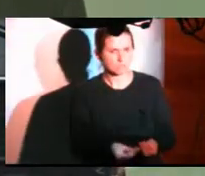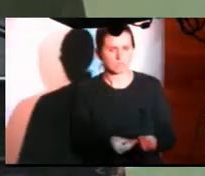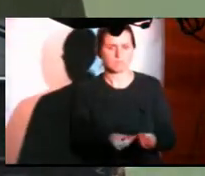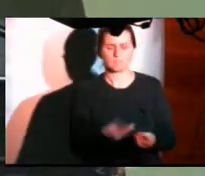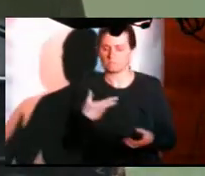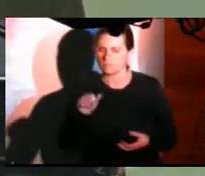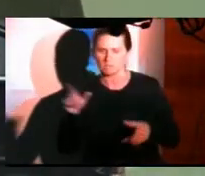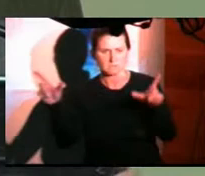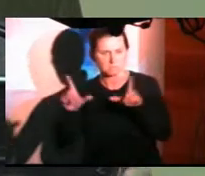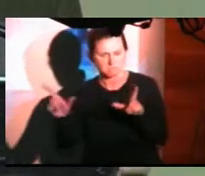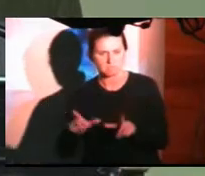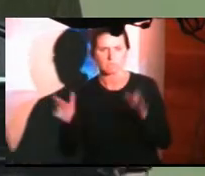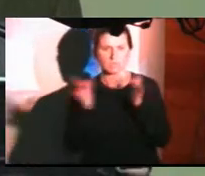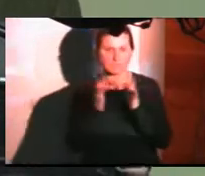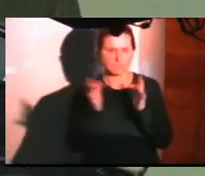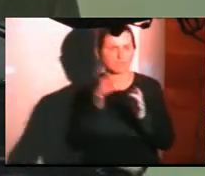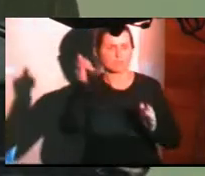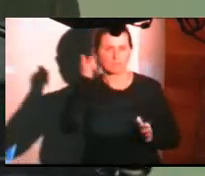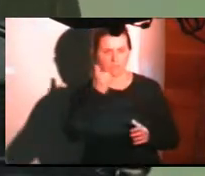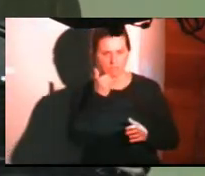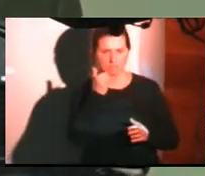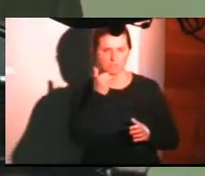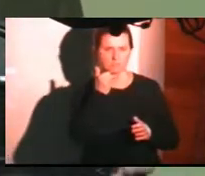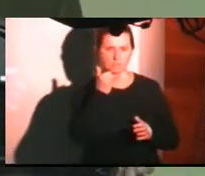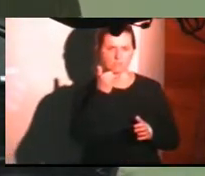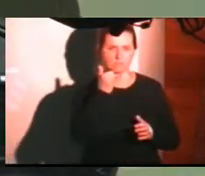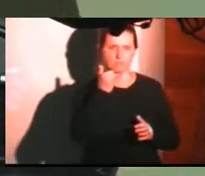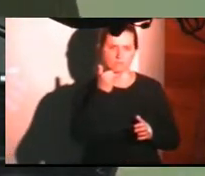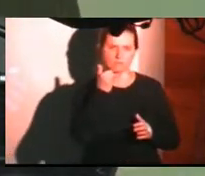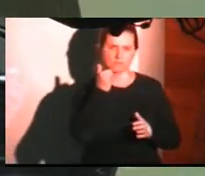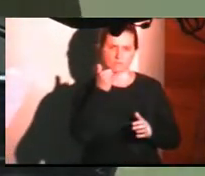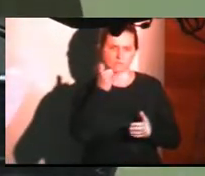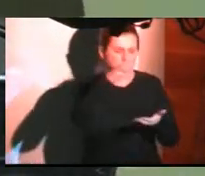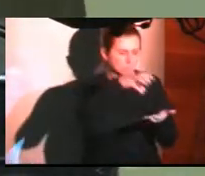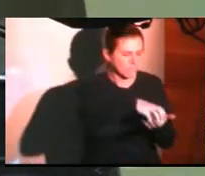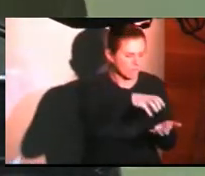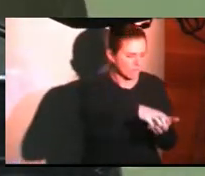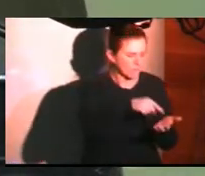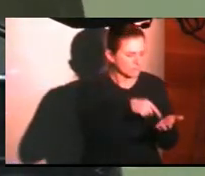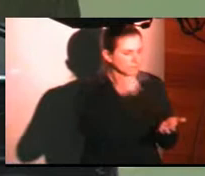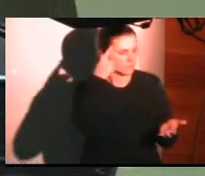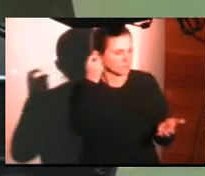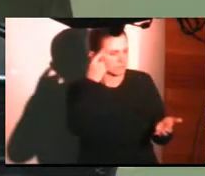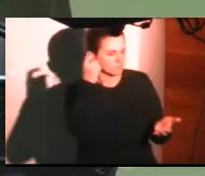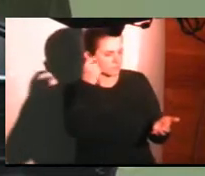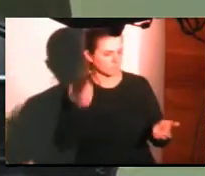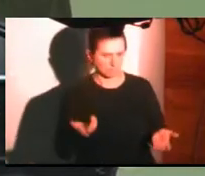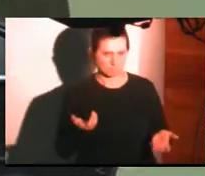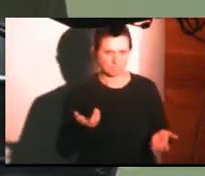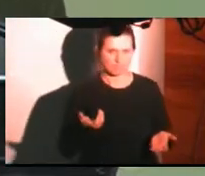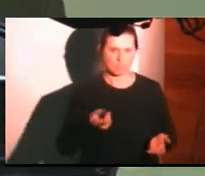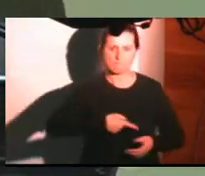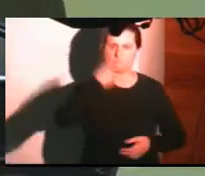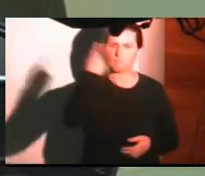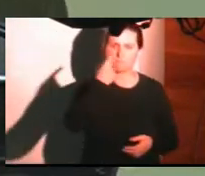televisión, internet, telefonía. Y hablando de núcleos de acceso al conocimiento, tuvimos el primero en